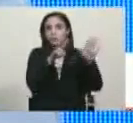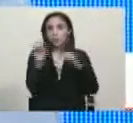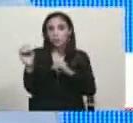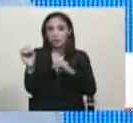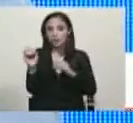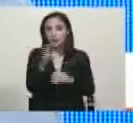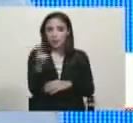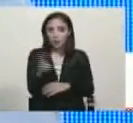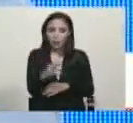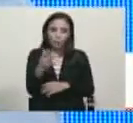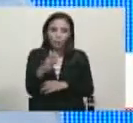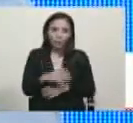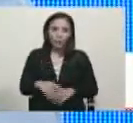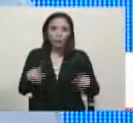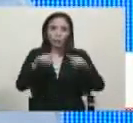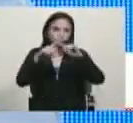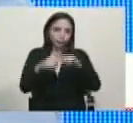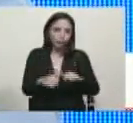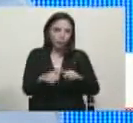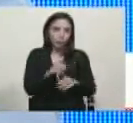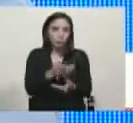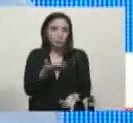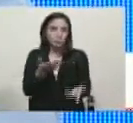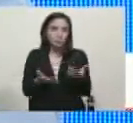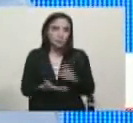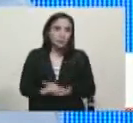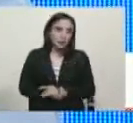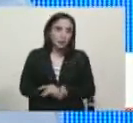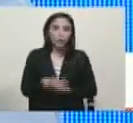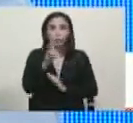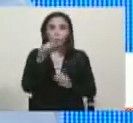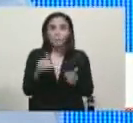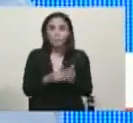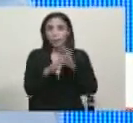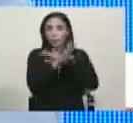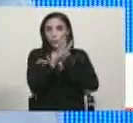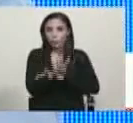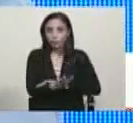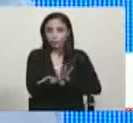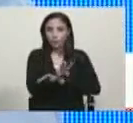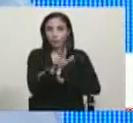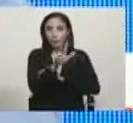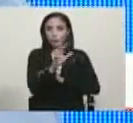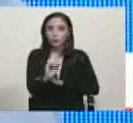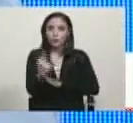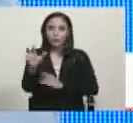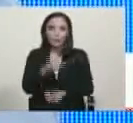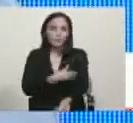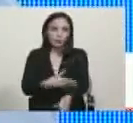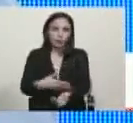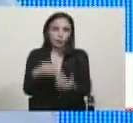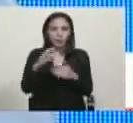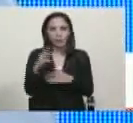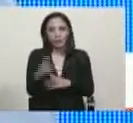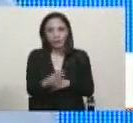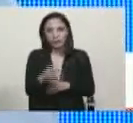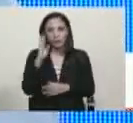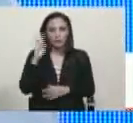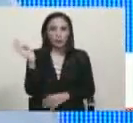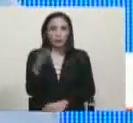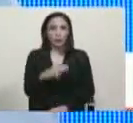de 70 euros, estamos hablando de 2.403 millones de euros.